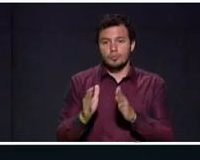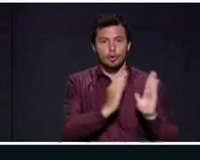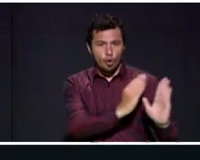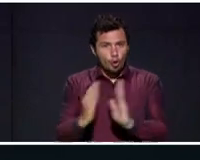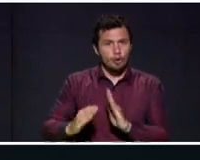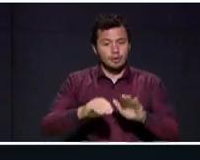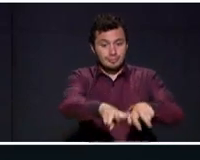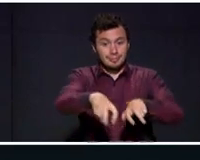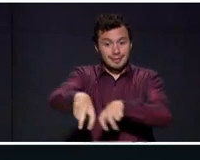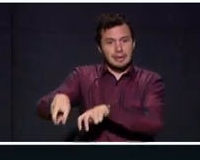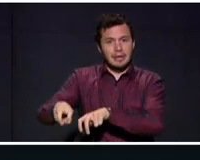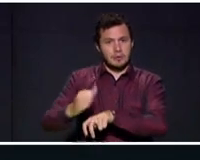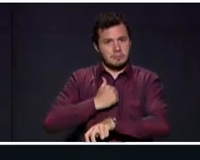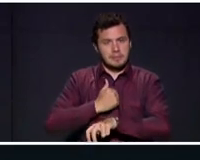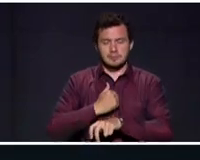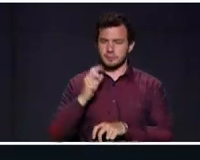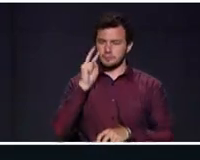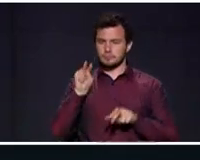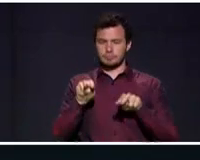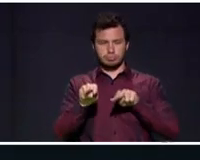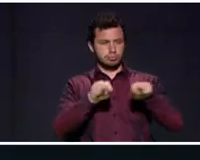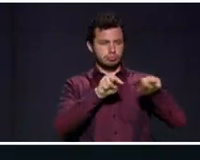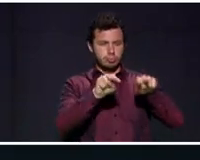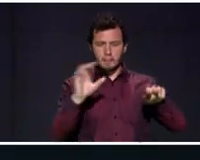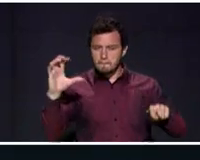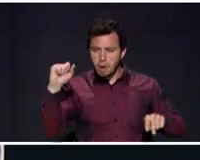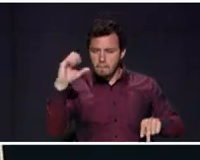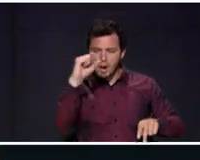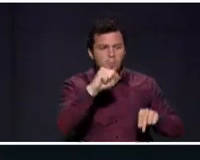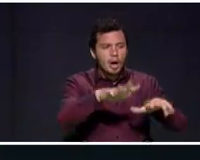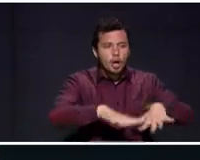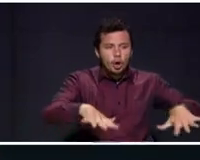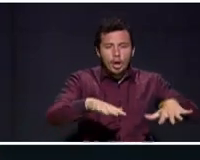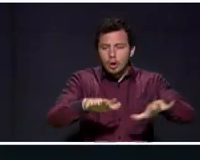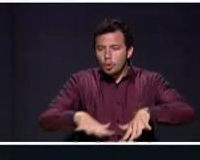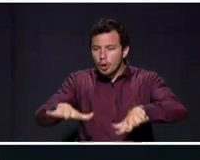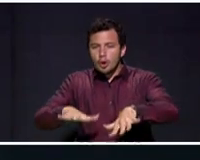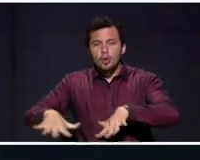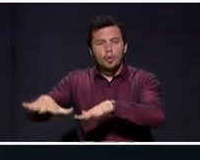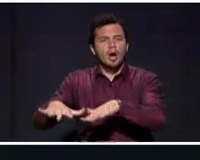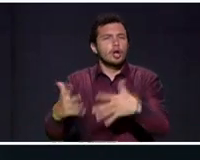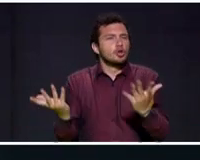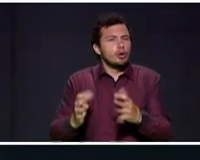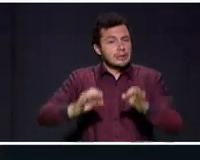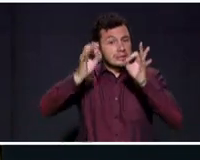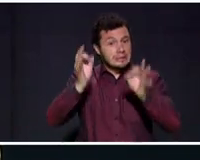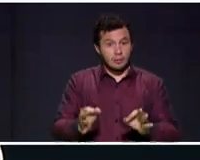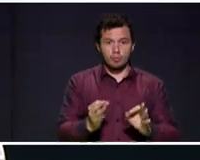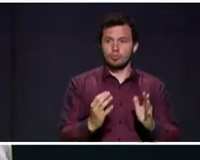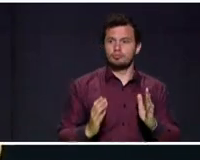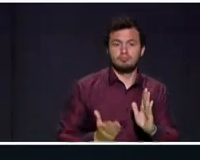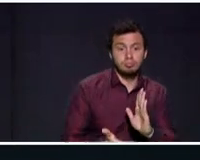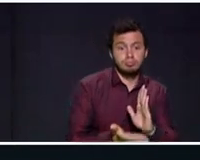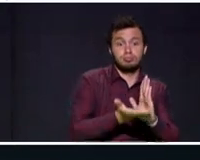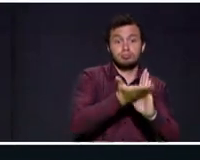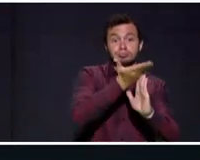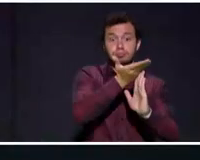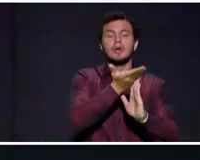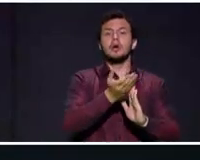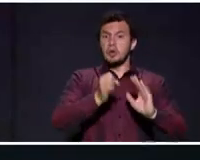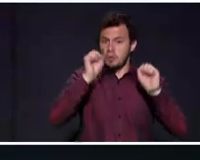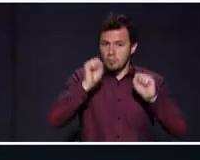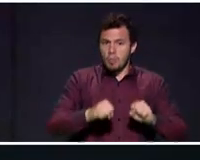tenemos que tomar identificar las zonas eso nos ha dicho que hay zonas donde la producción agrícola puede durar más y otro menos